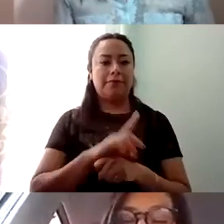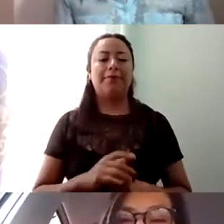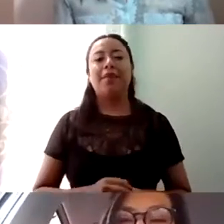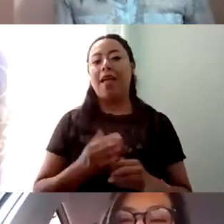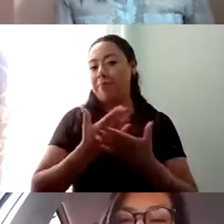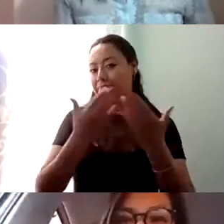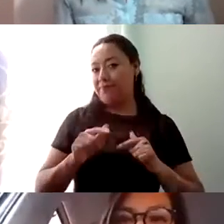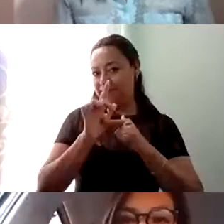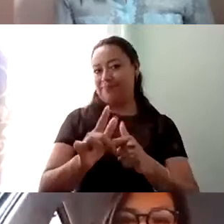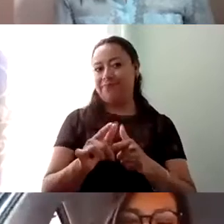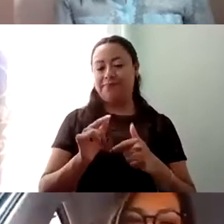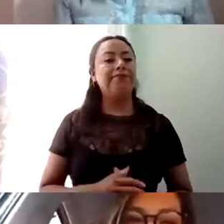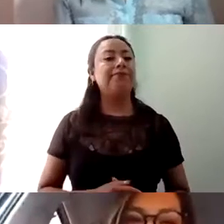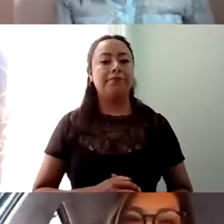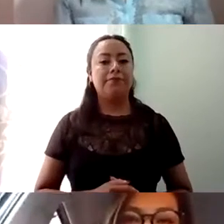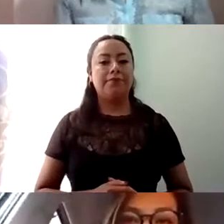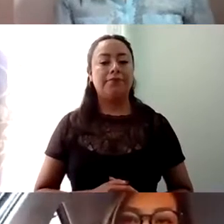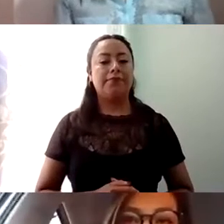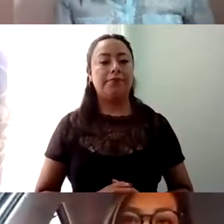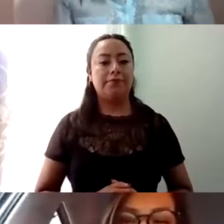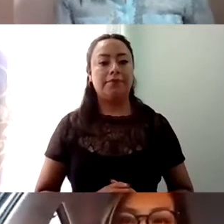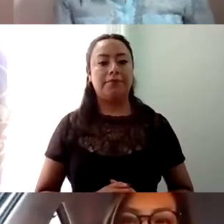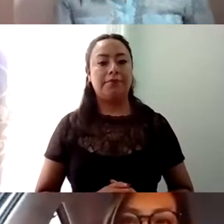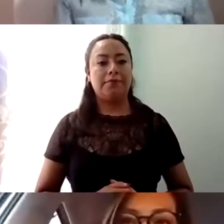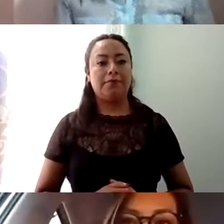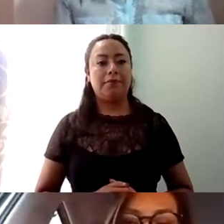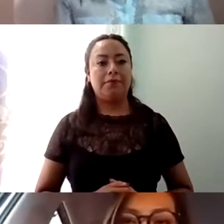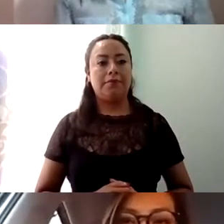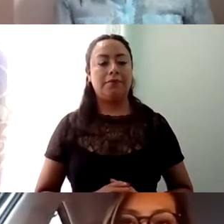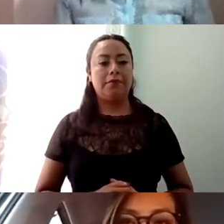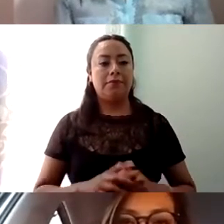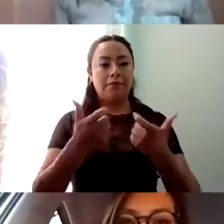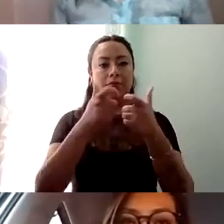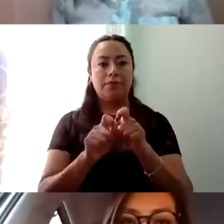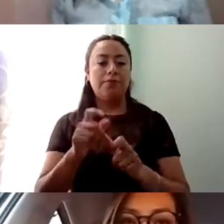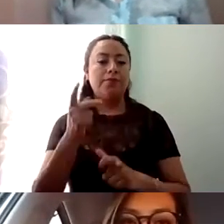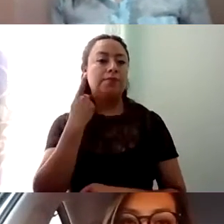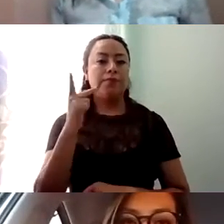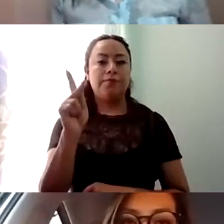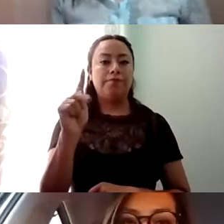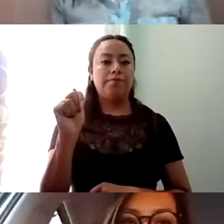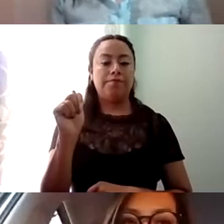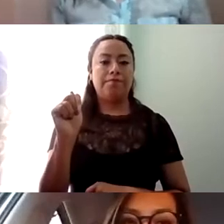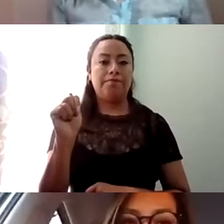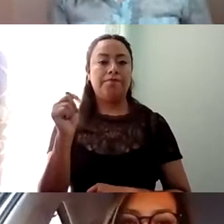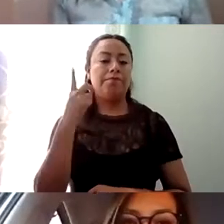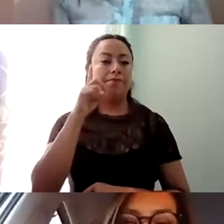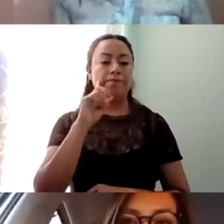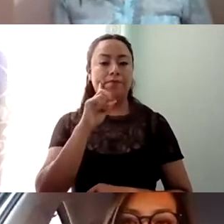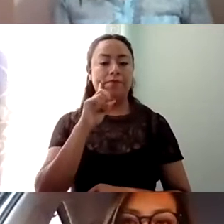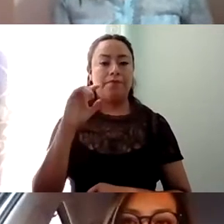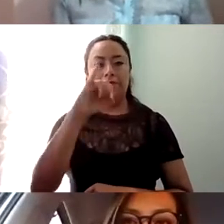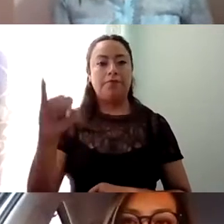a dar el uso de la palabra. Para su intervención por el Grupo Parlamentario del Partido del Trabajo lo hará la diputada